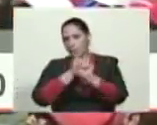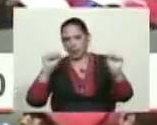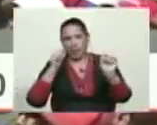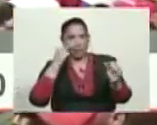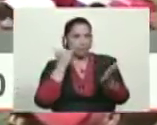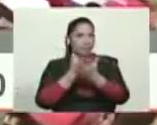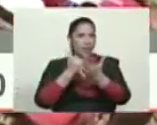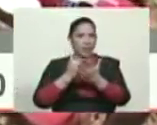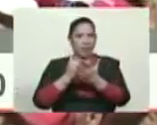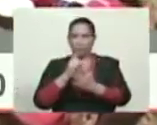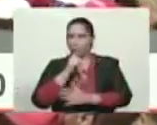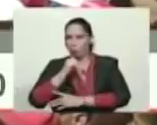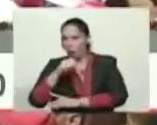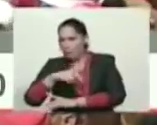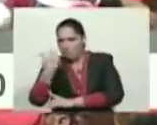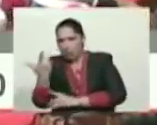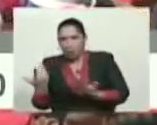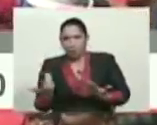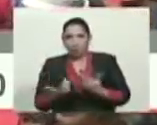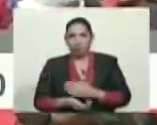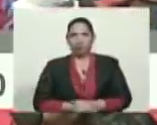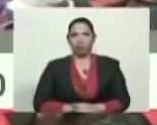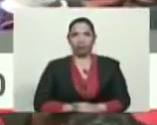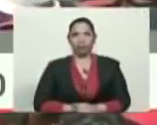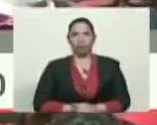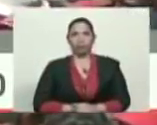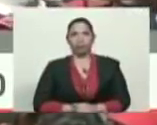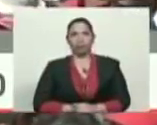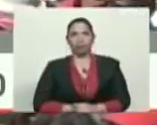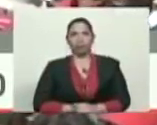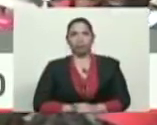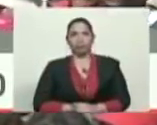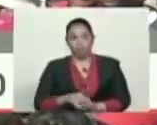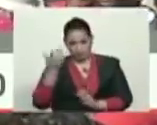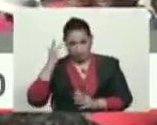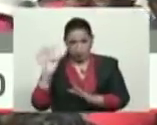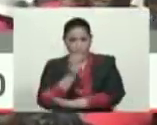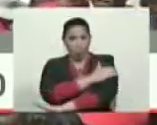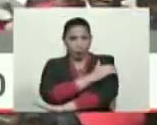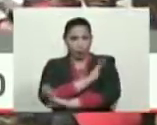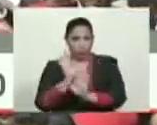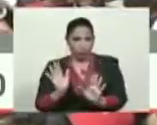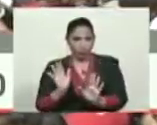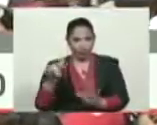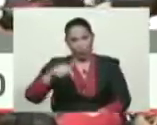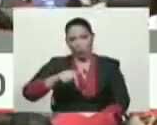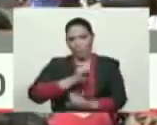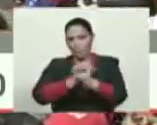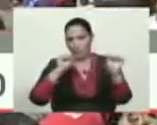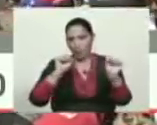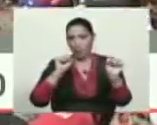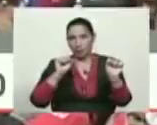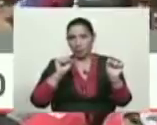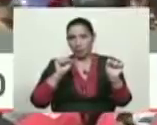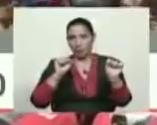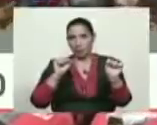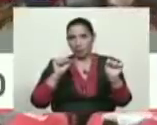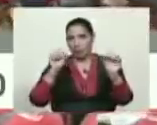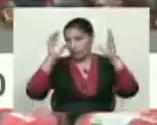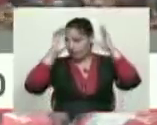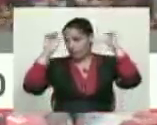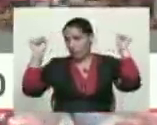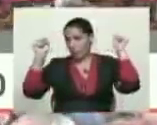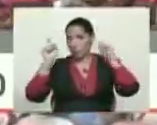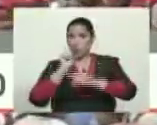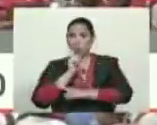de descarado, sin vergüenza, que son, hoy en la mañana, el emperador, el que se hace